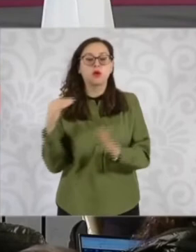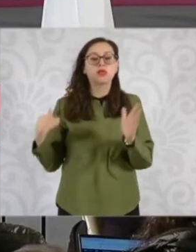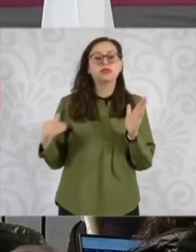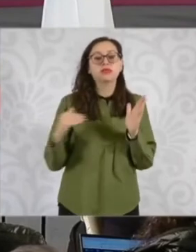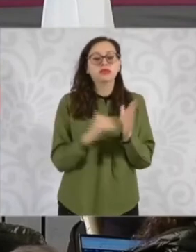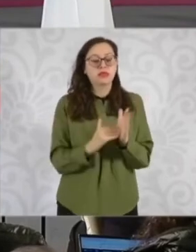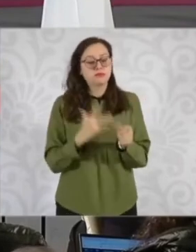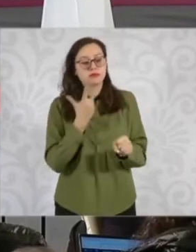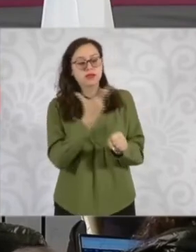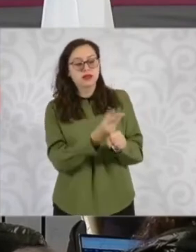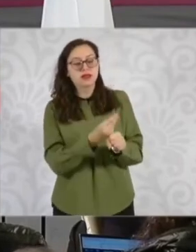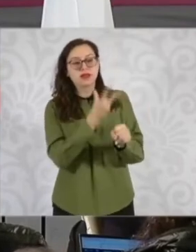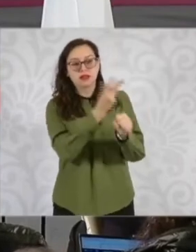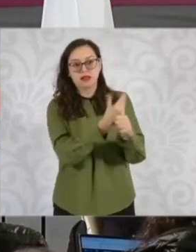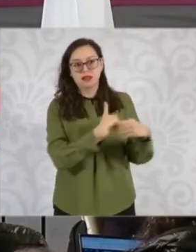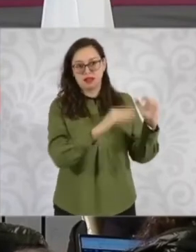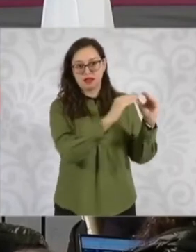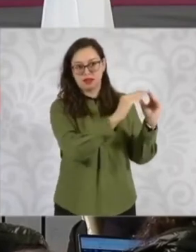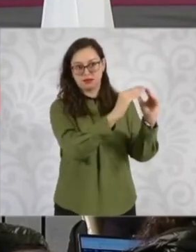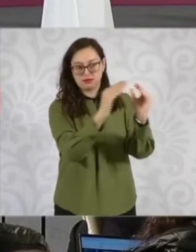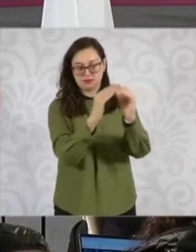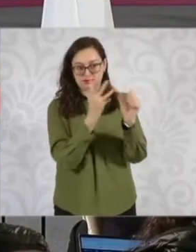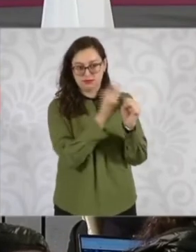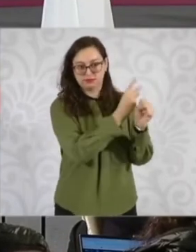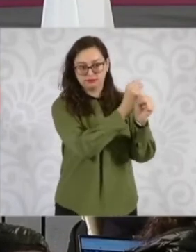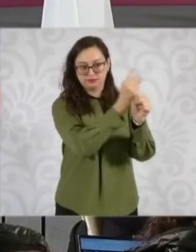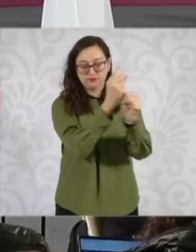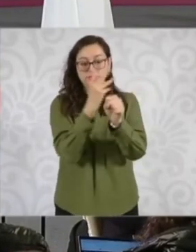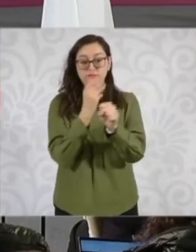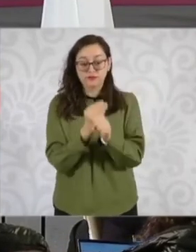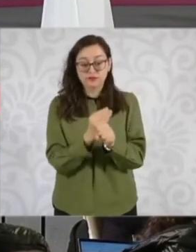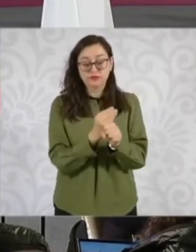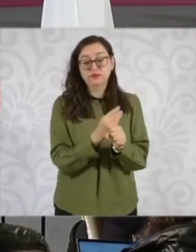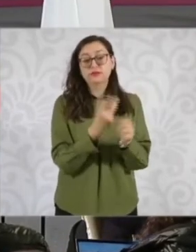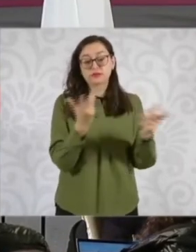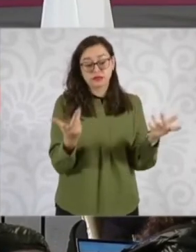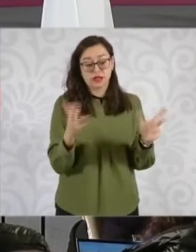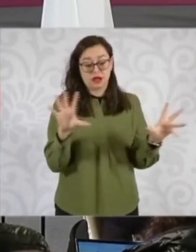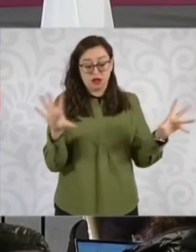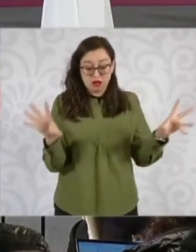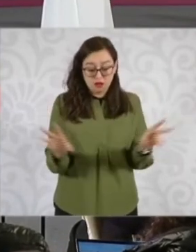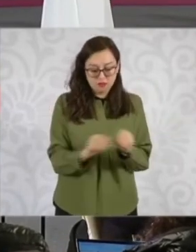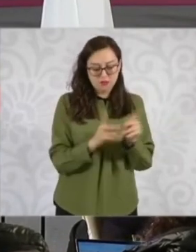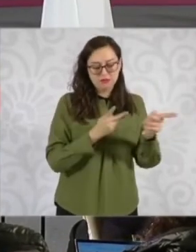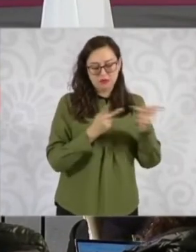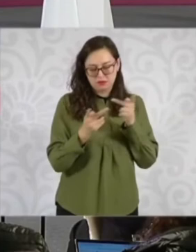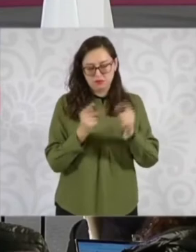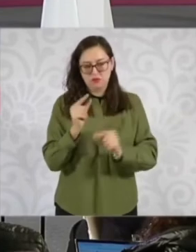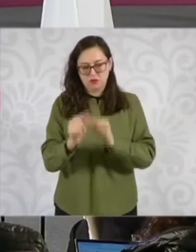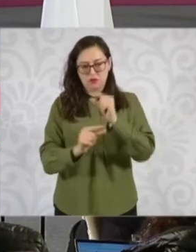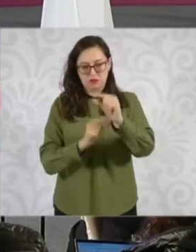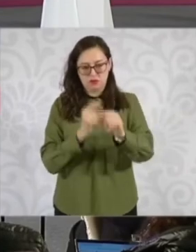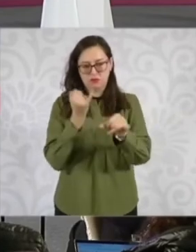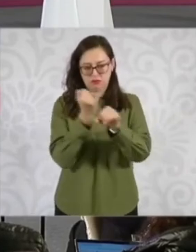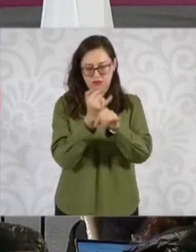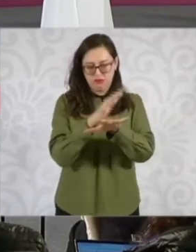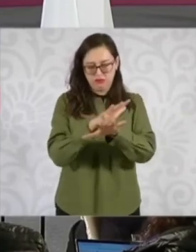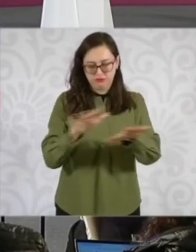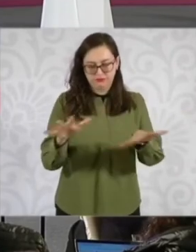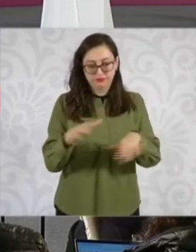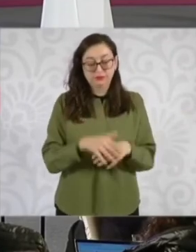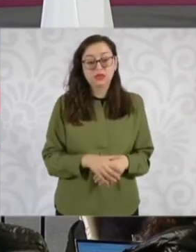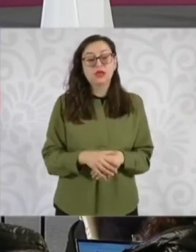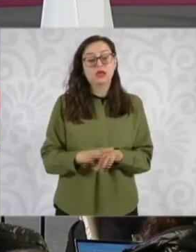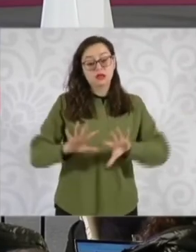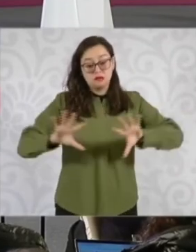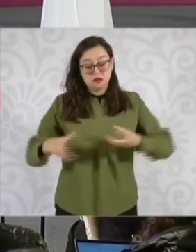ampliaciones de vivienda. Con todo esto, y a través de lo que vamos a explicar más adelante, se calcula una inversión superior a los